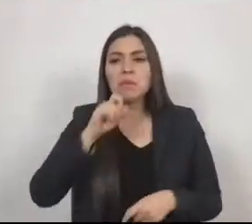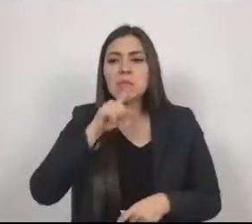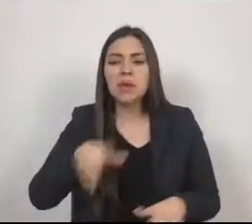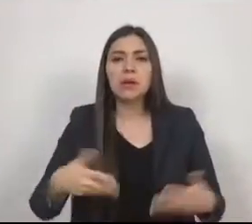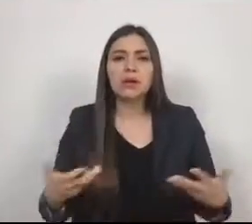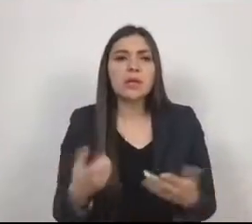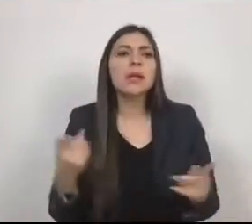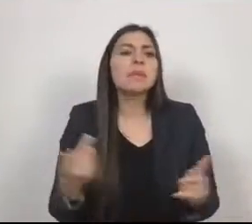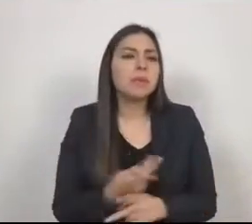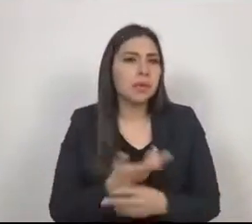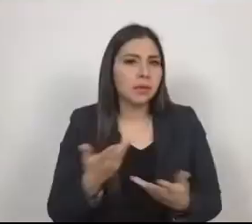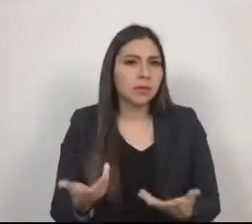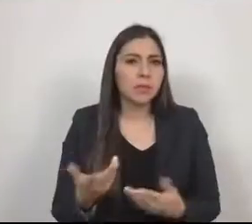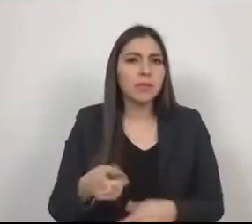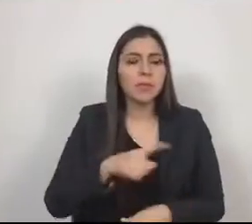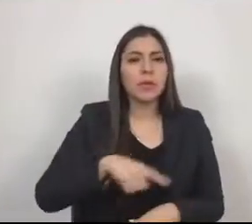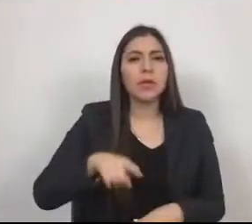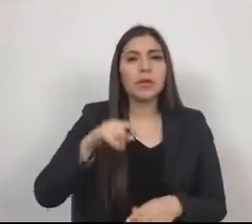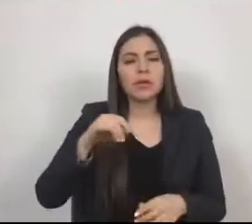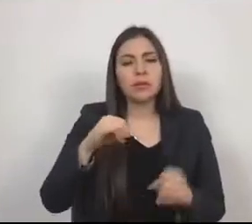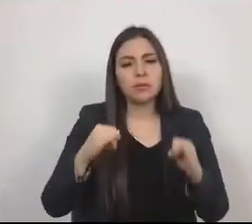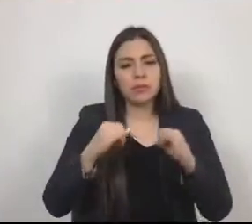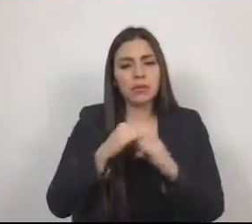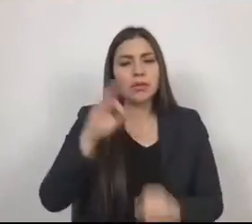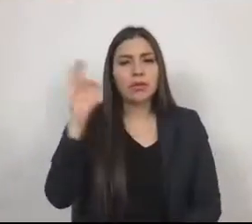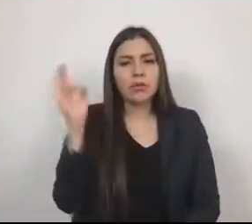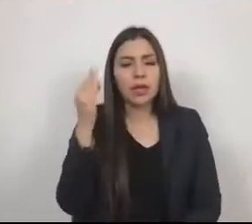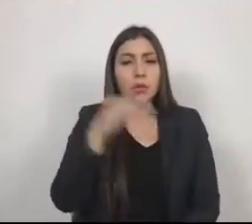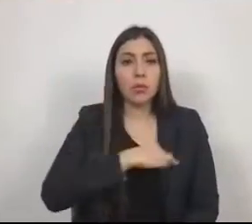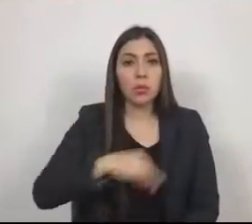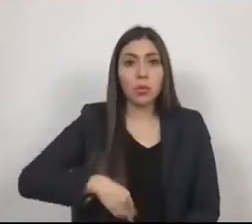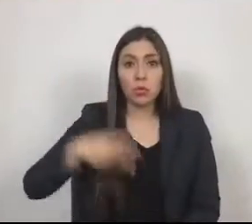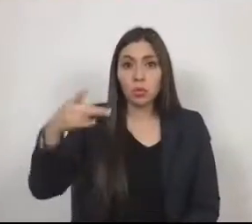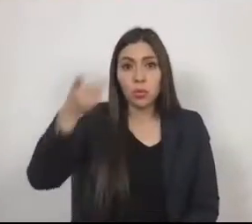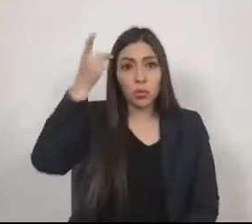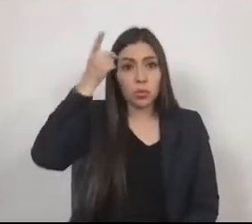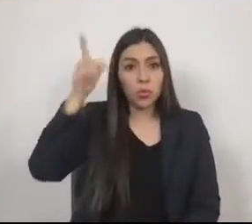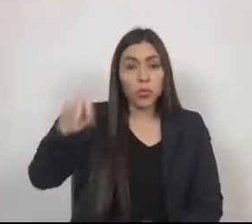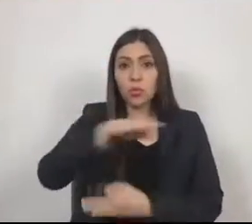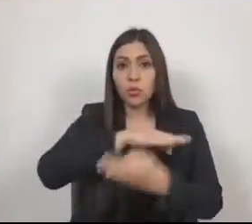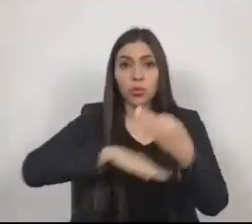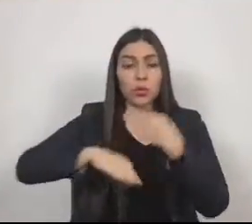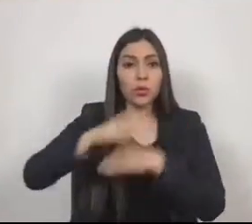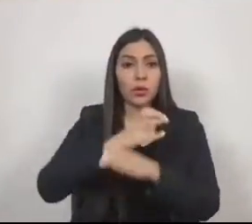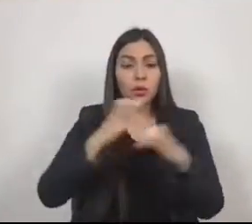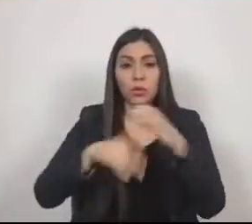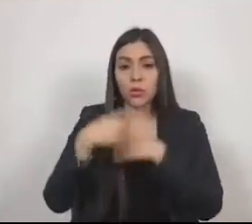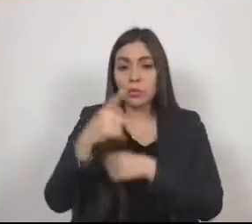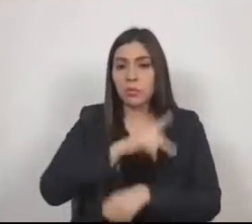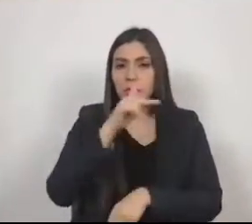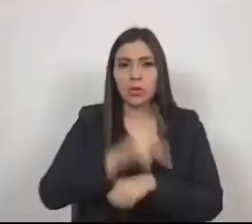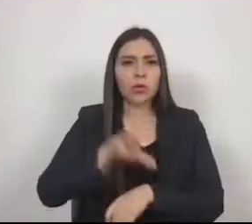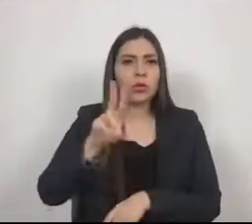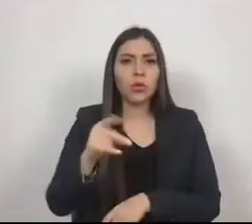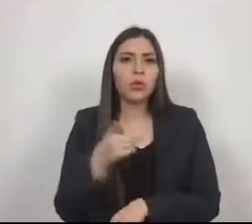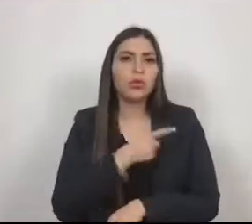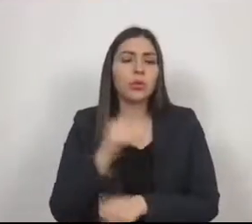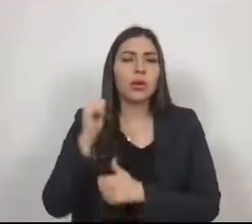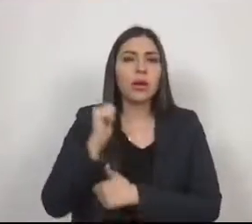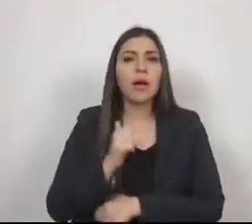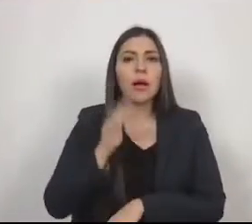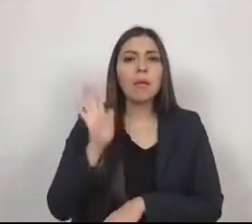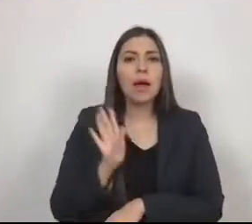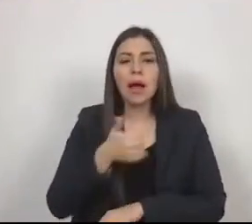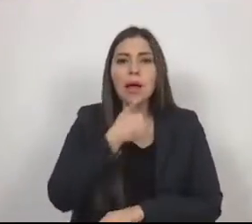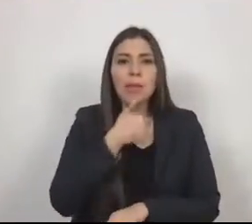municipales, estatales o federales no son dueños de los bienes de la nación, solo son los administradores de estos, pero parece que